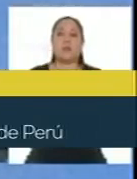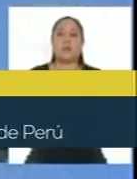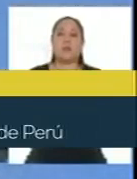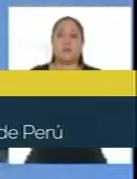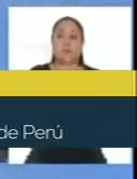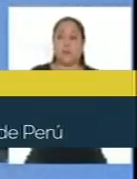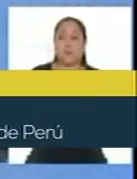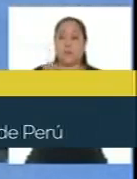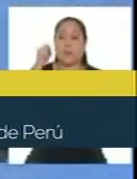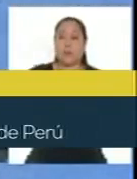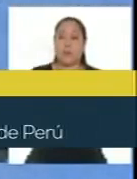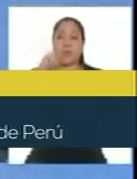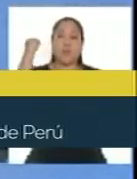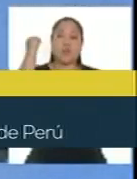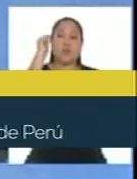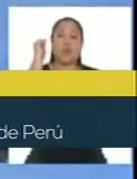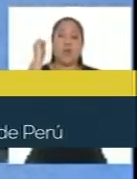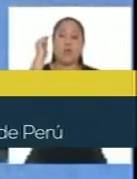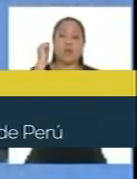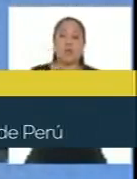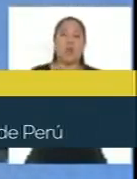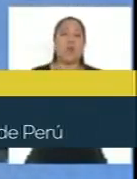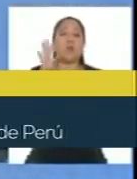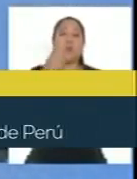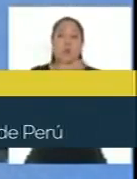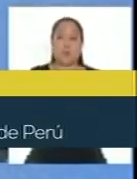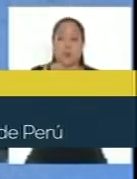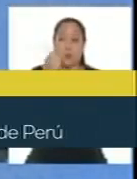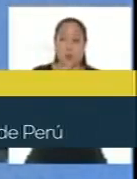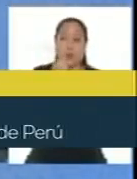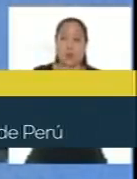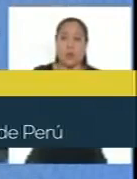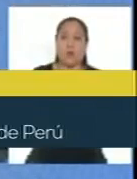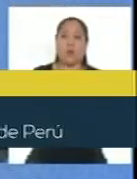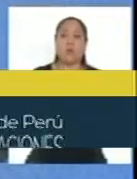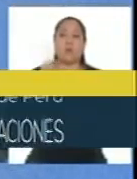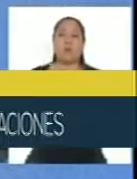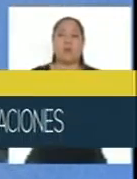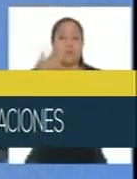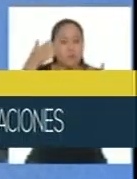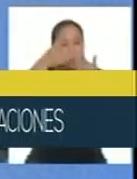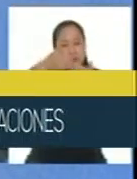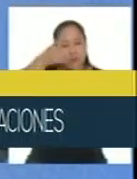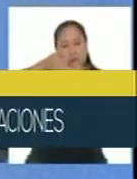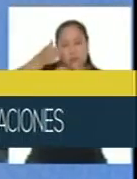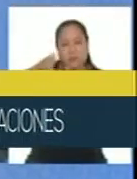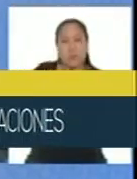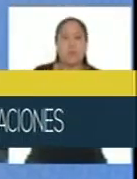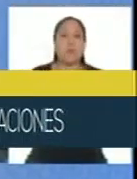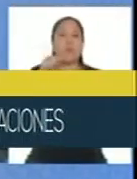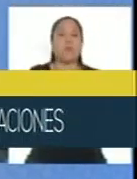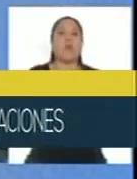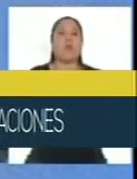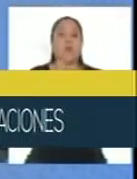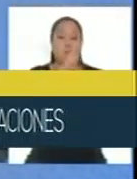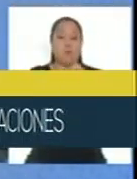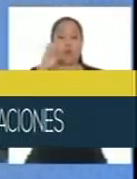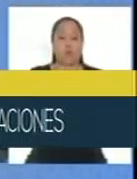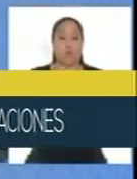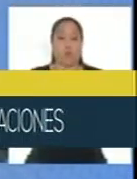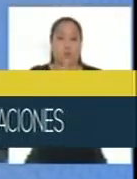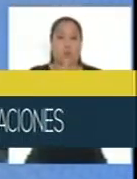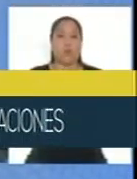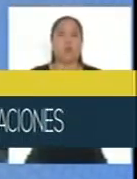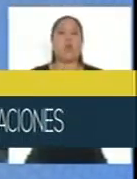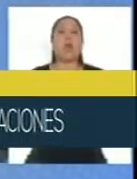quienes han sido testigos de nuestro trabajo, nuestra dedicación, nuestro profesionalismo